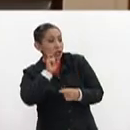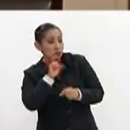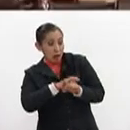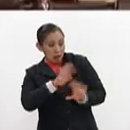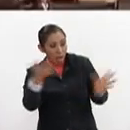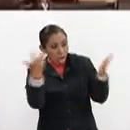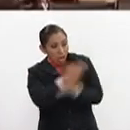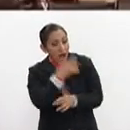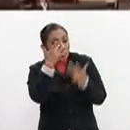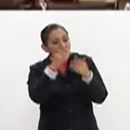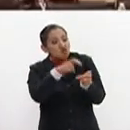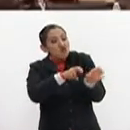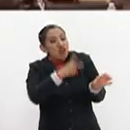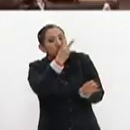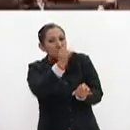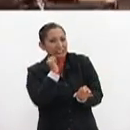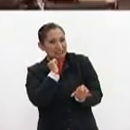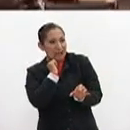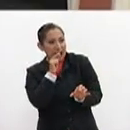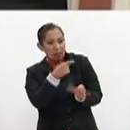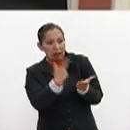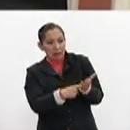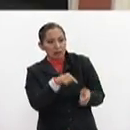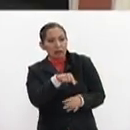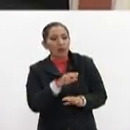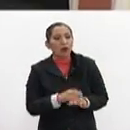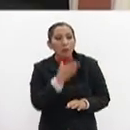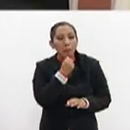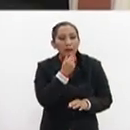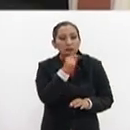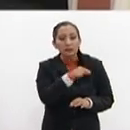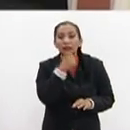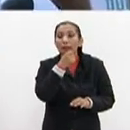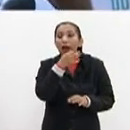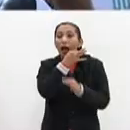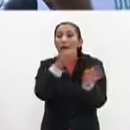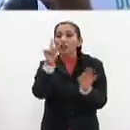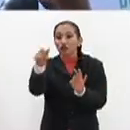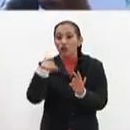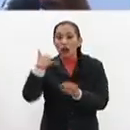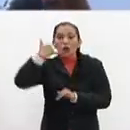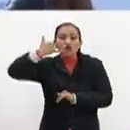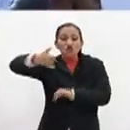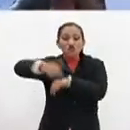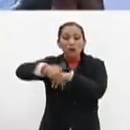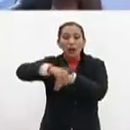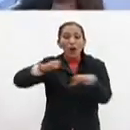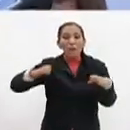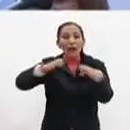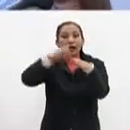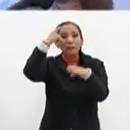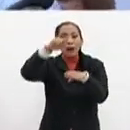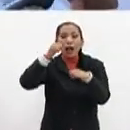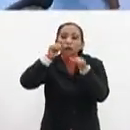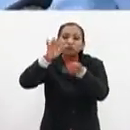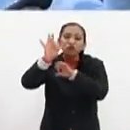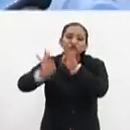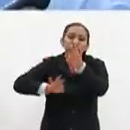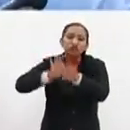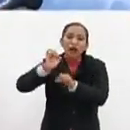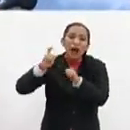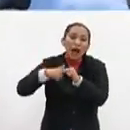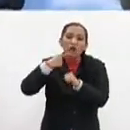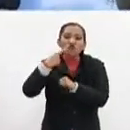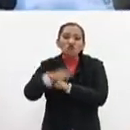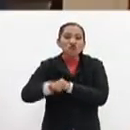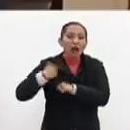han producido la renuncia de 2 legisladores. El Senado también informó sobre la creación de una línea telefónica de emergencia para atender las quejas